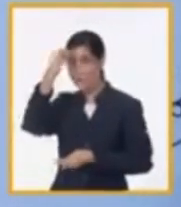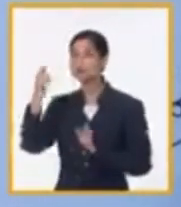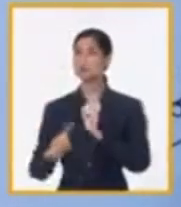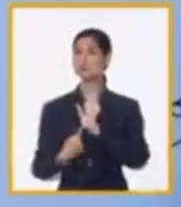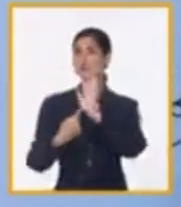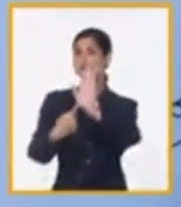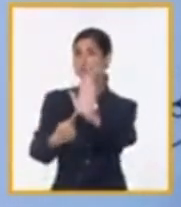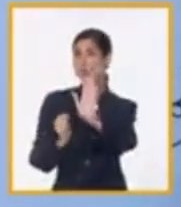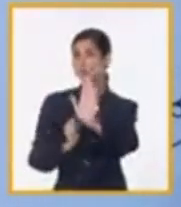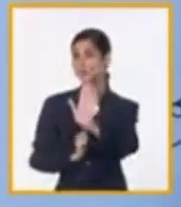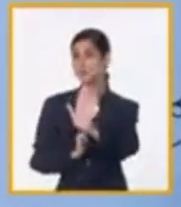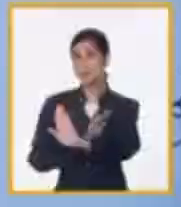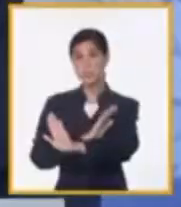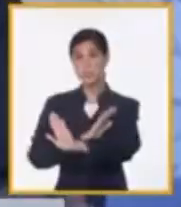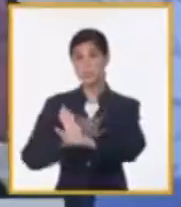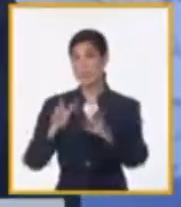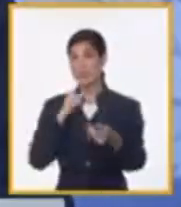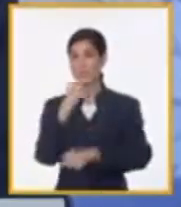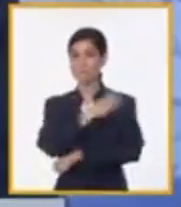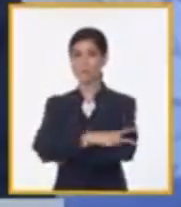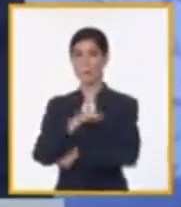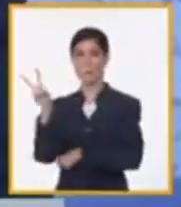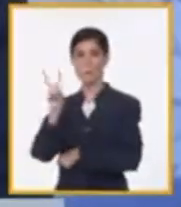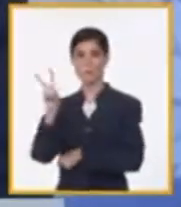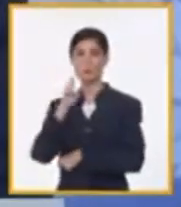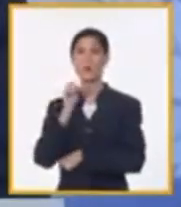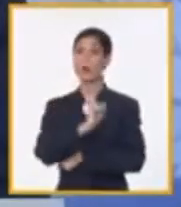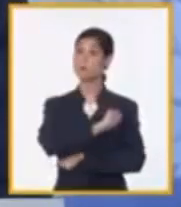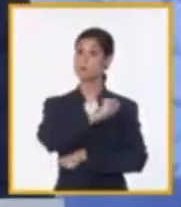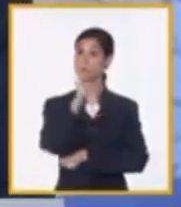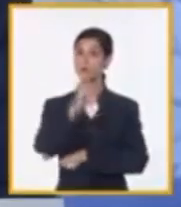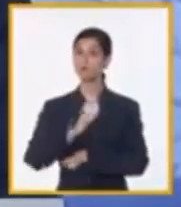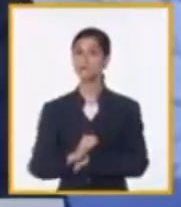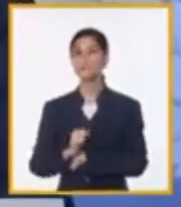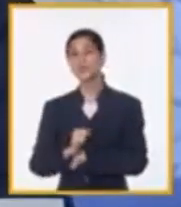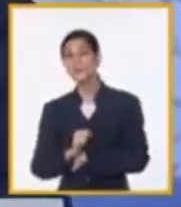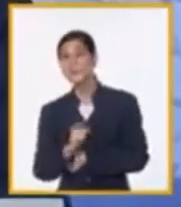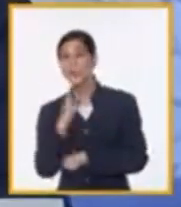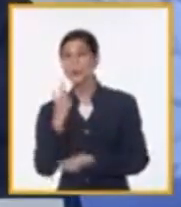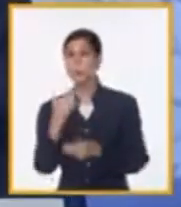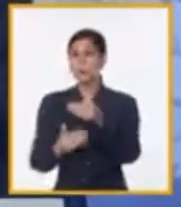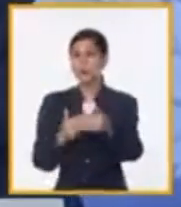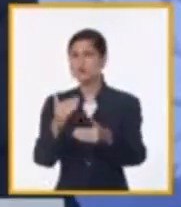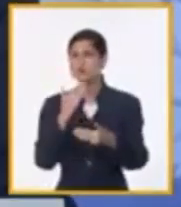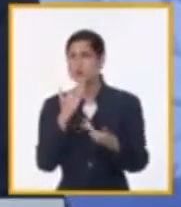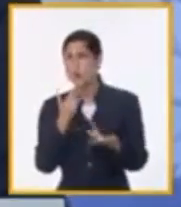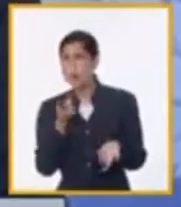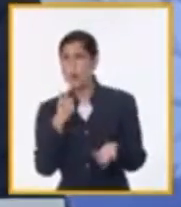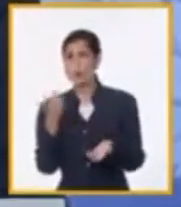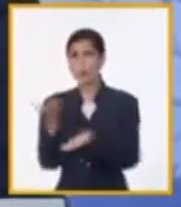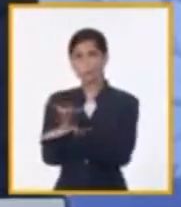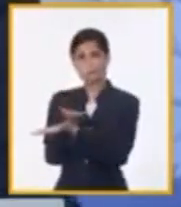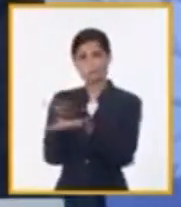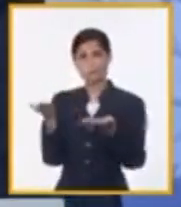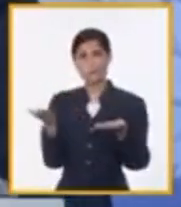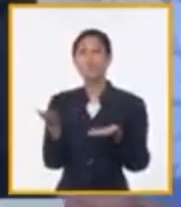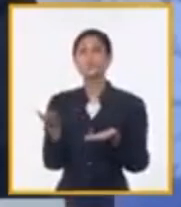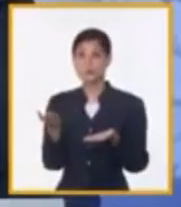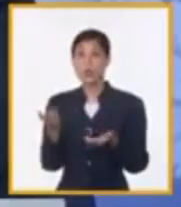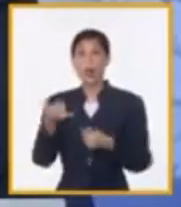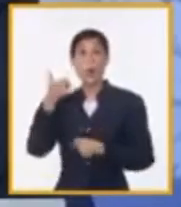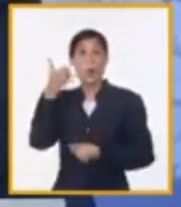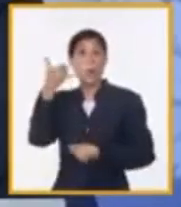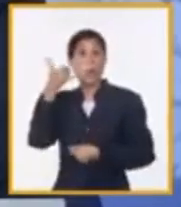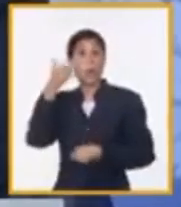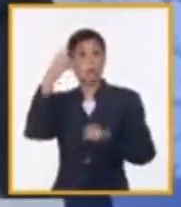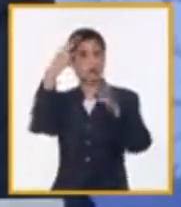aspiración que fue derrotada por el pueblo de Venezuela Cómo transcurrieron esas conversaciones hubo varias conversaciones telefónicas tenemos registros